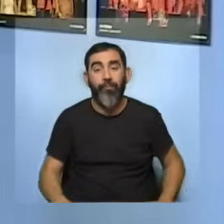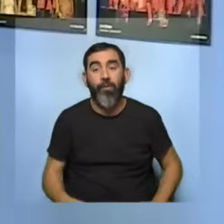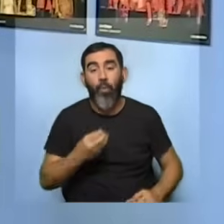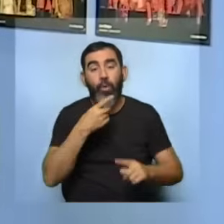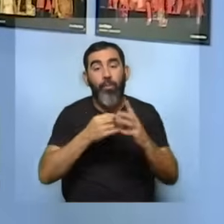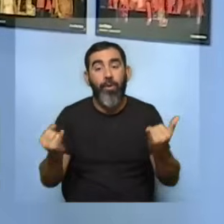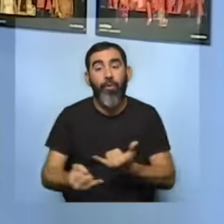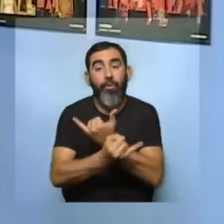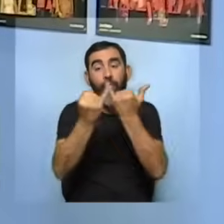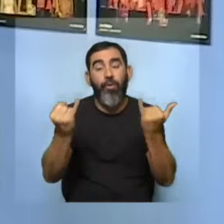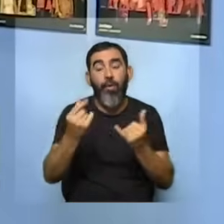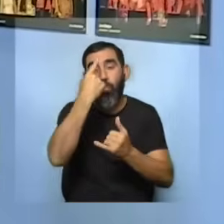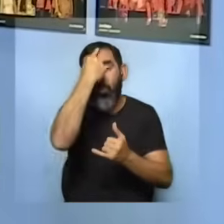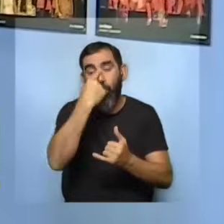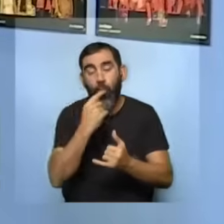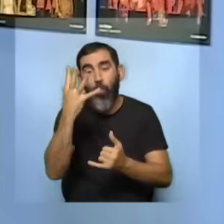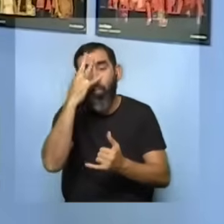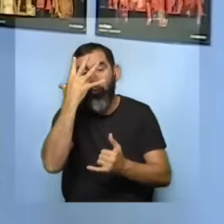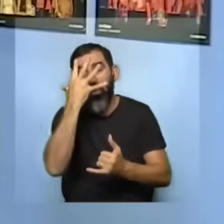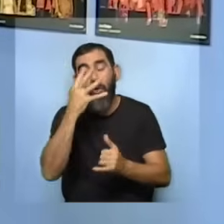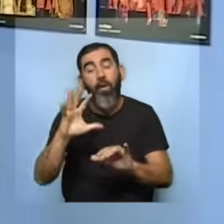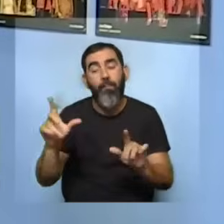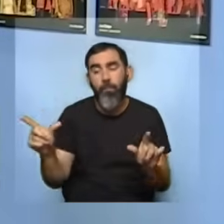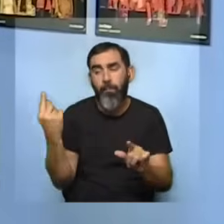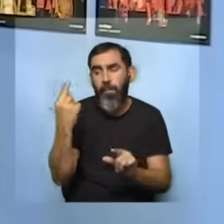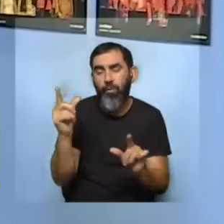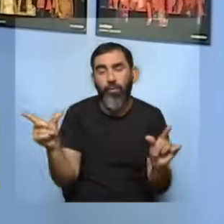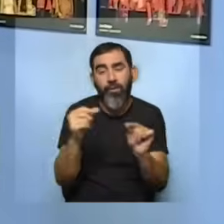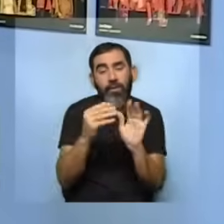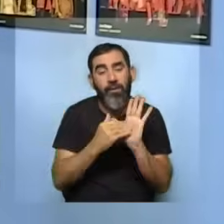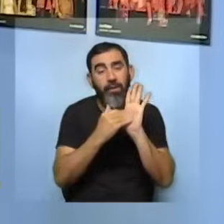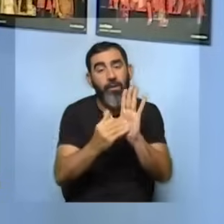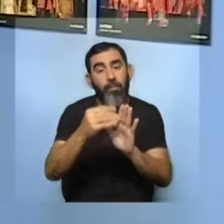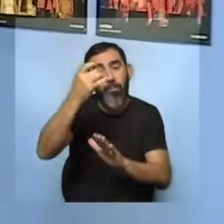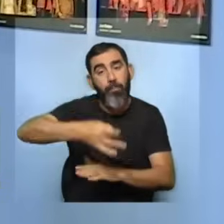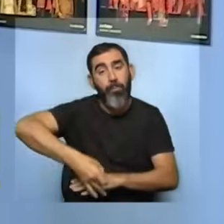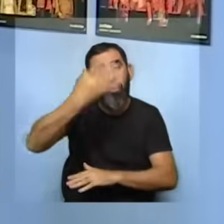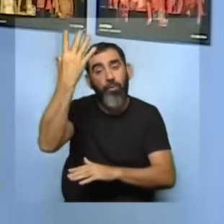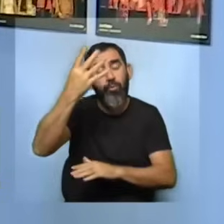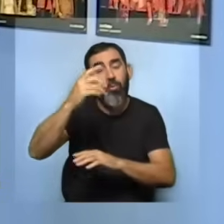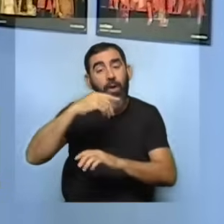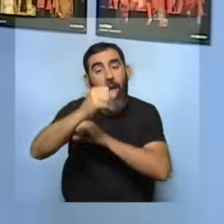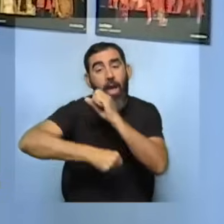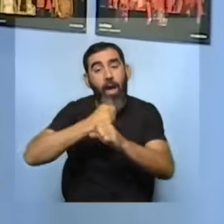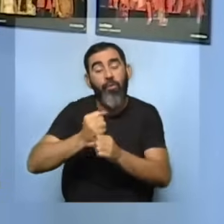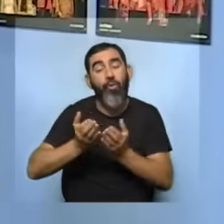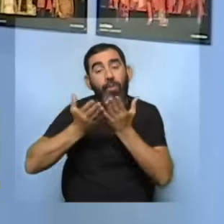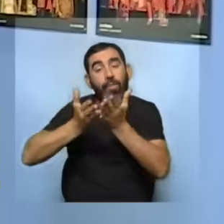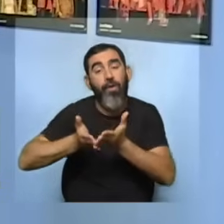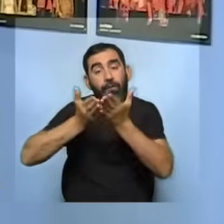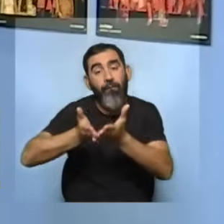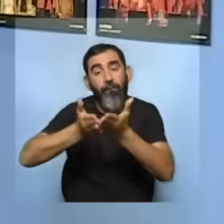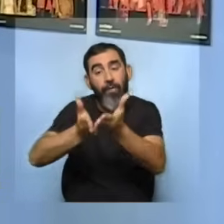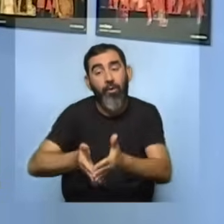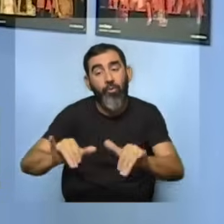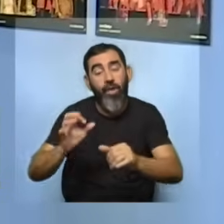Buen mediodía, Rosina. Así es, Museo de Carnaval hace minutos finalizó la presentación oficial de la temporada de cruceros, que ya comenzó en